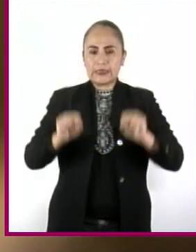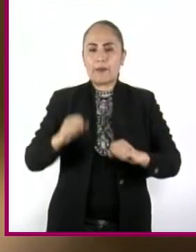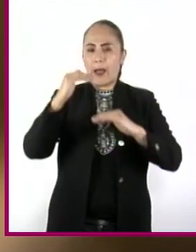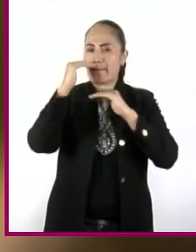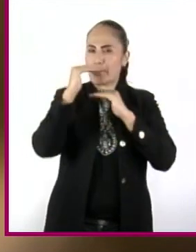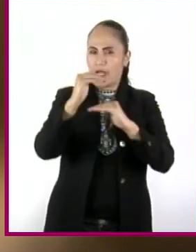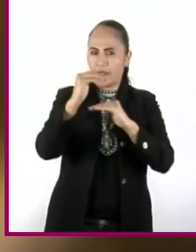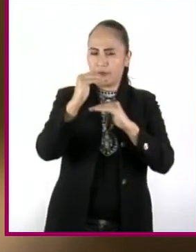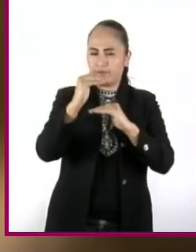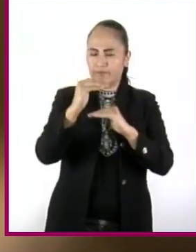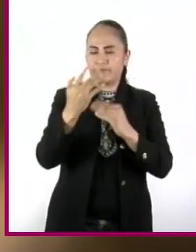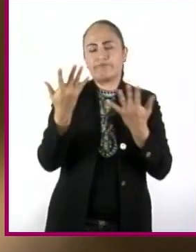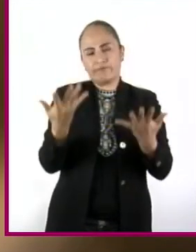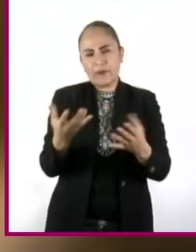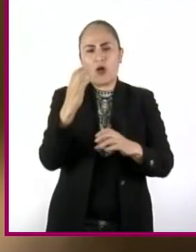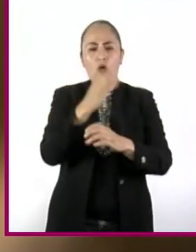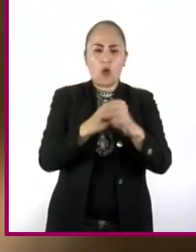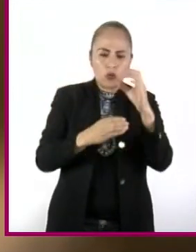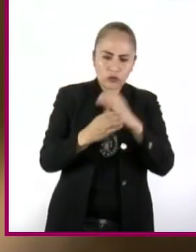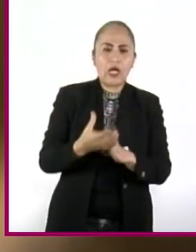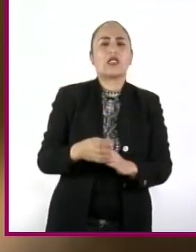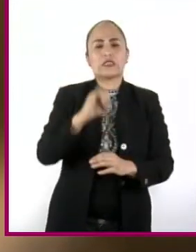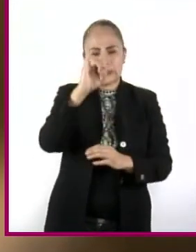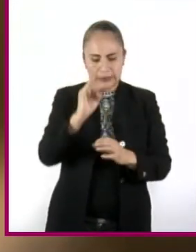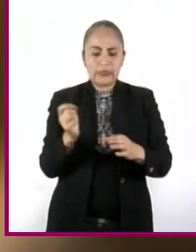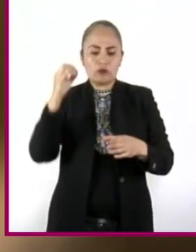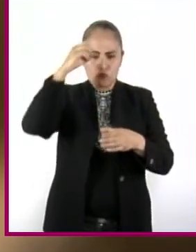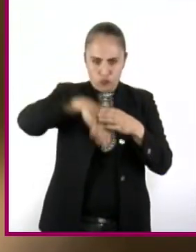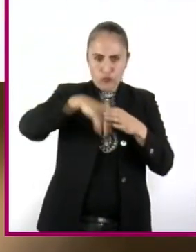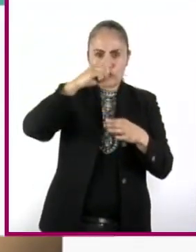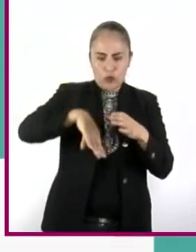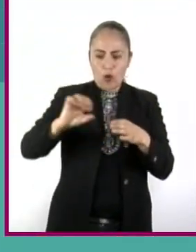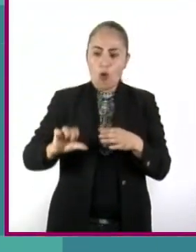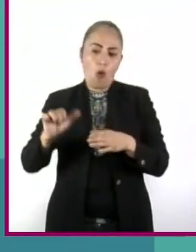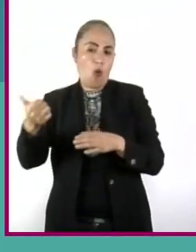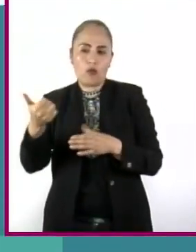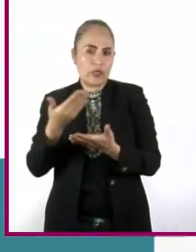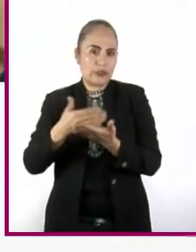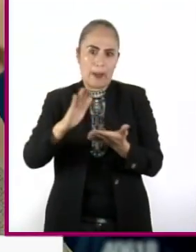cuales determinan qué elementos pertenecen al mismo.